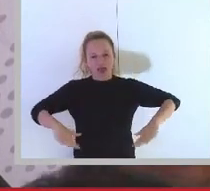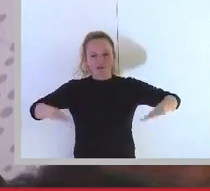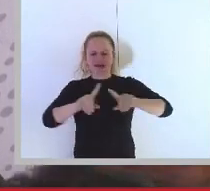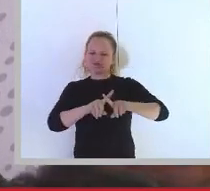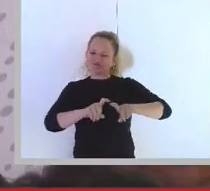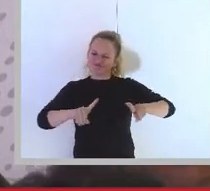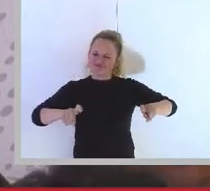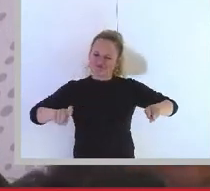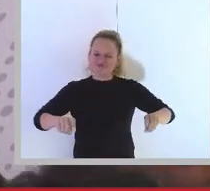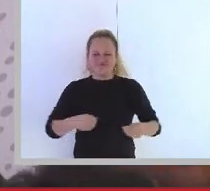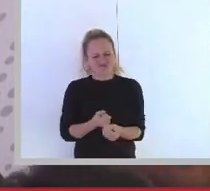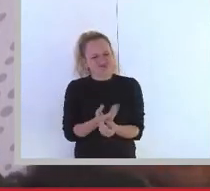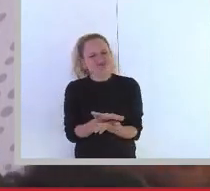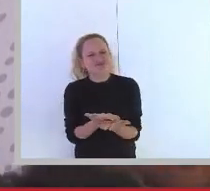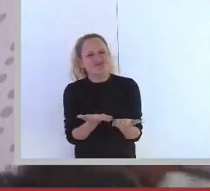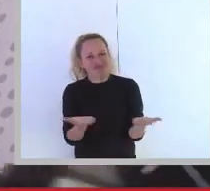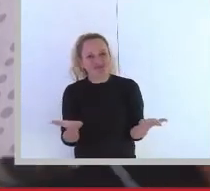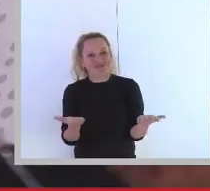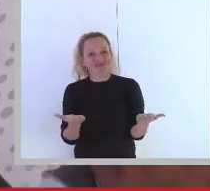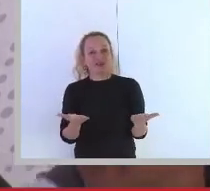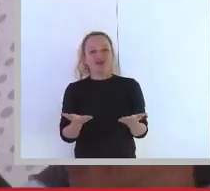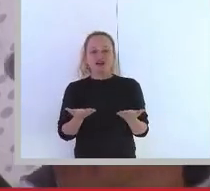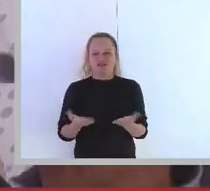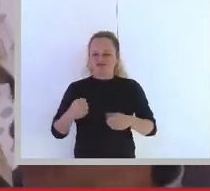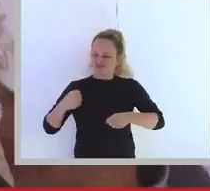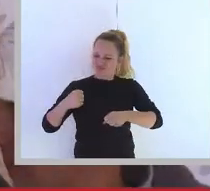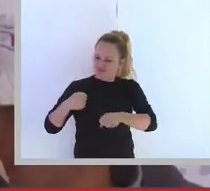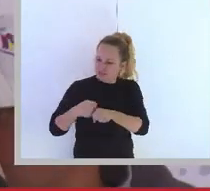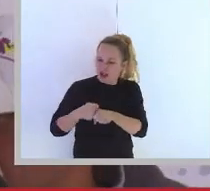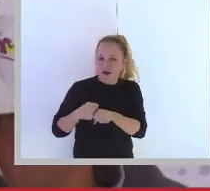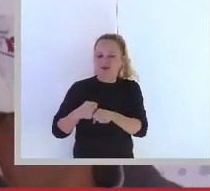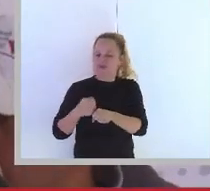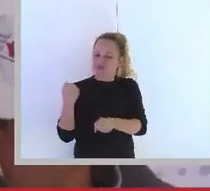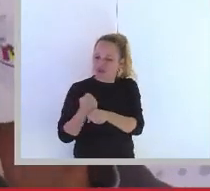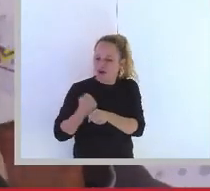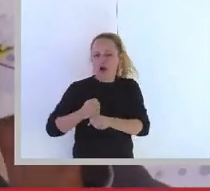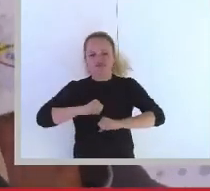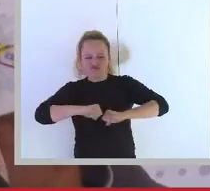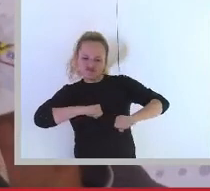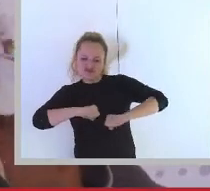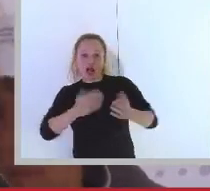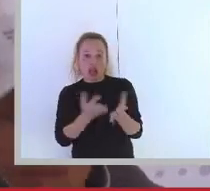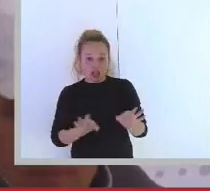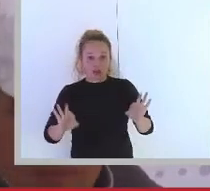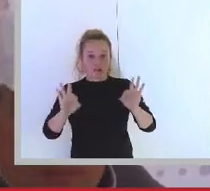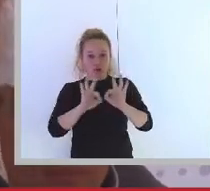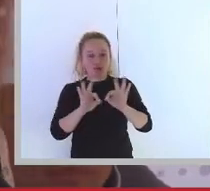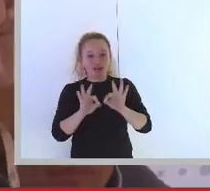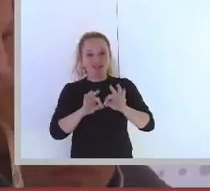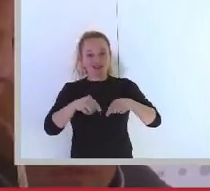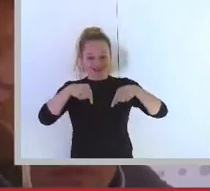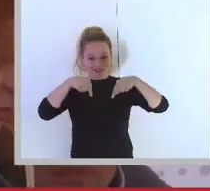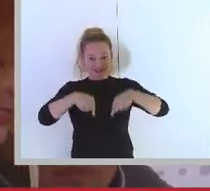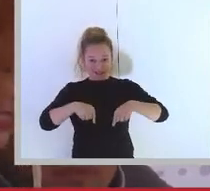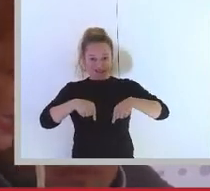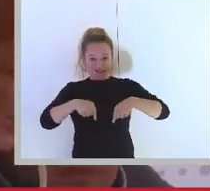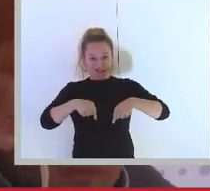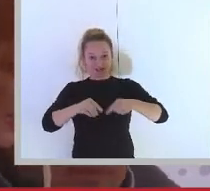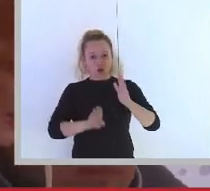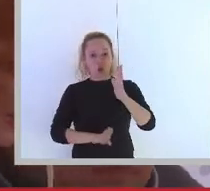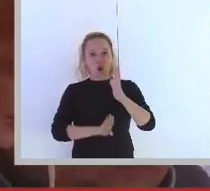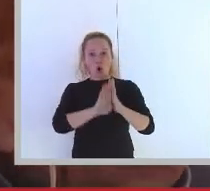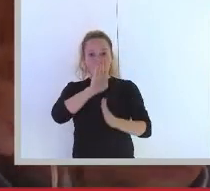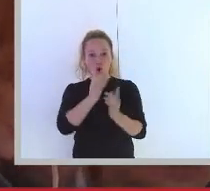de multidiversidad, donde trabajemos juntos para el desarrollo, no solo el